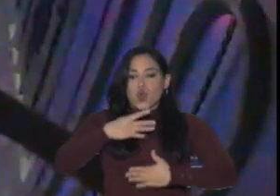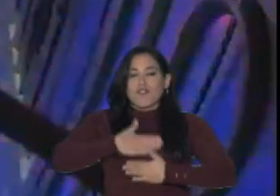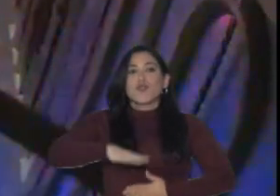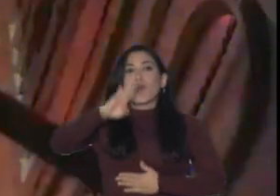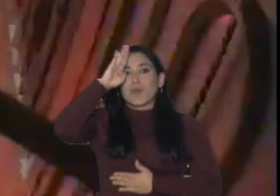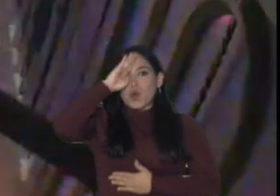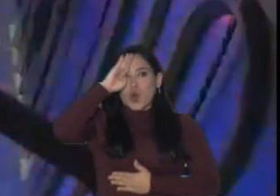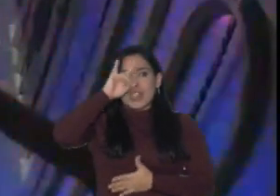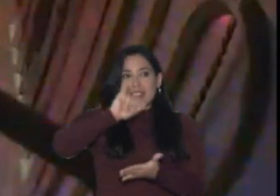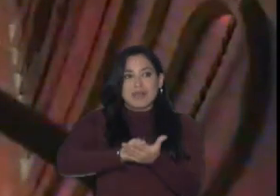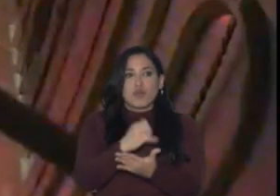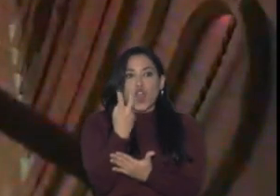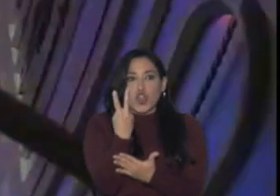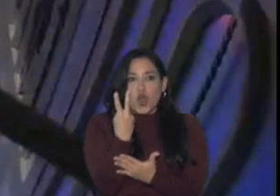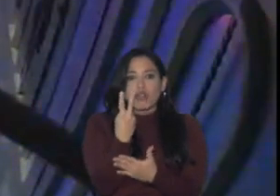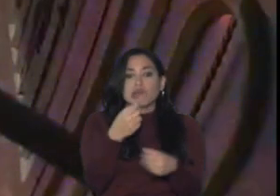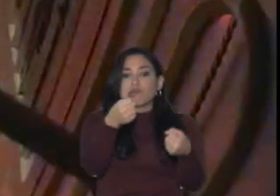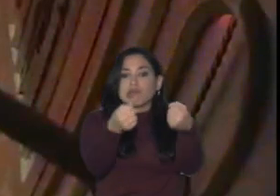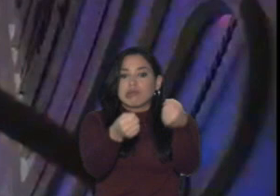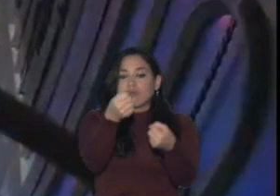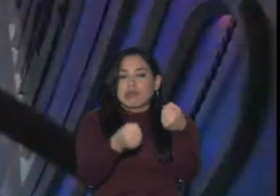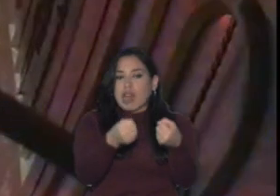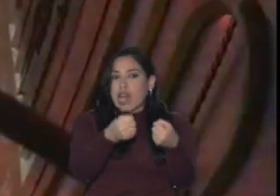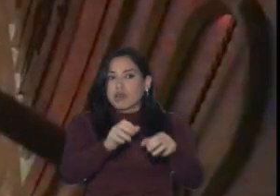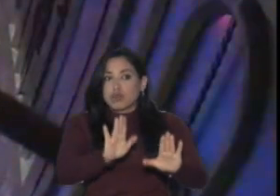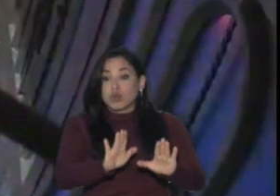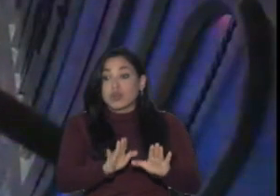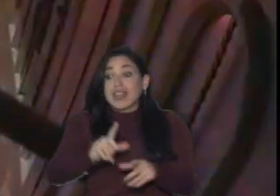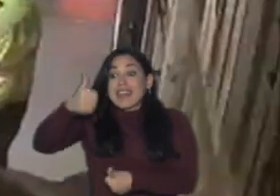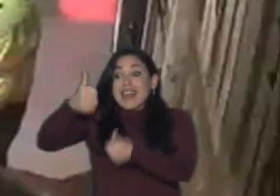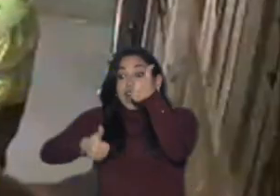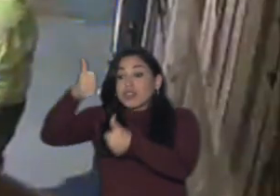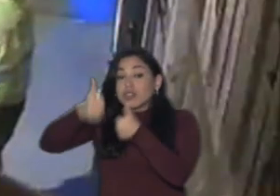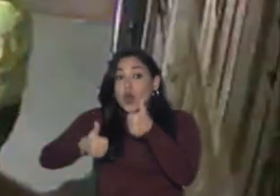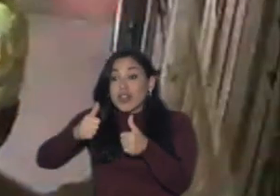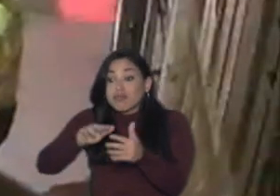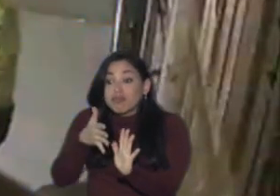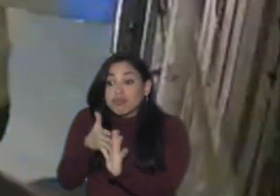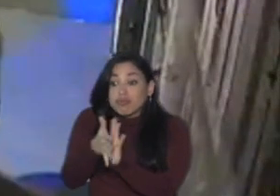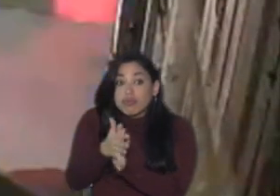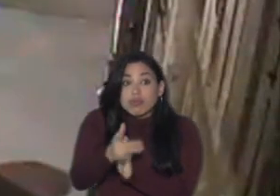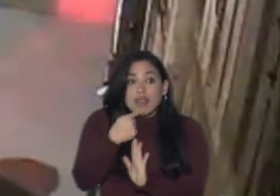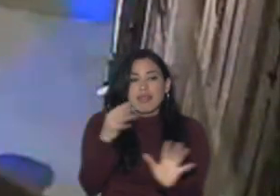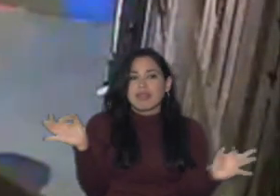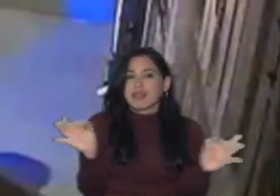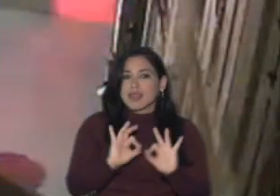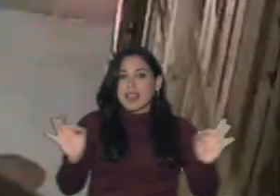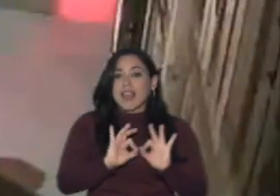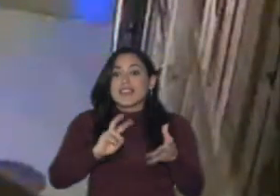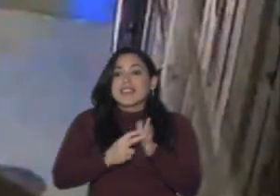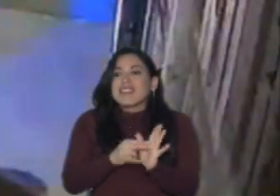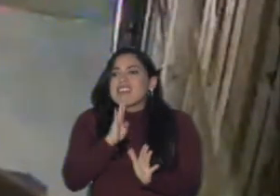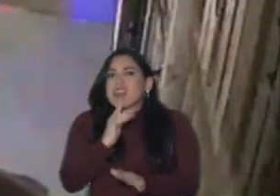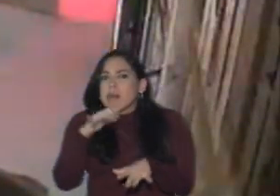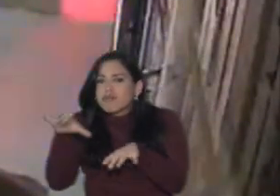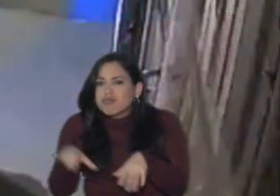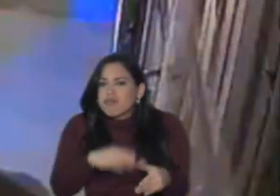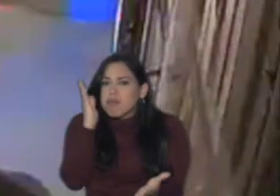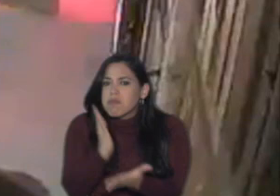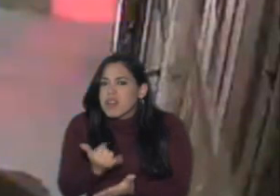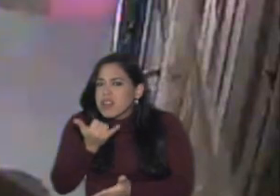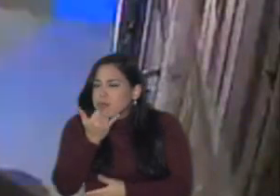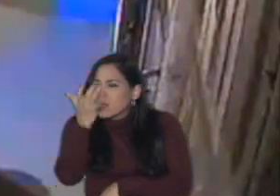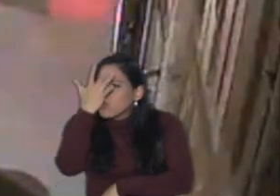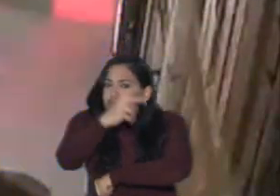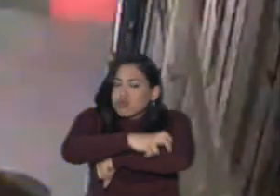se movilizaban en dos vehículos particulares. Pues las autoridades hasta el momento no se pronuncian y tampoco se sabe qué fue lo que sucedió.